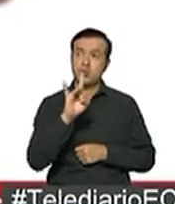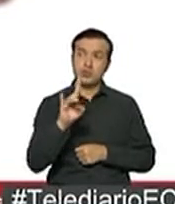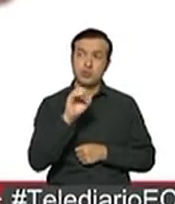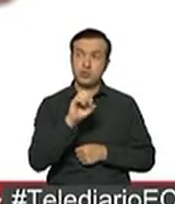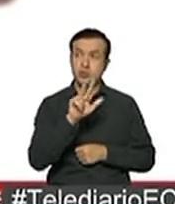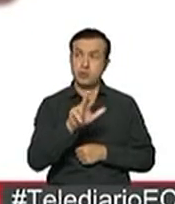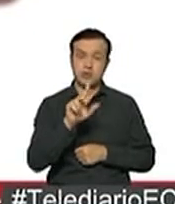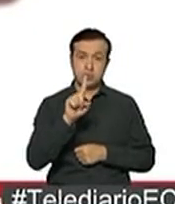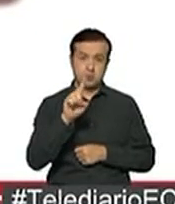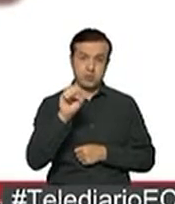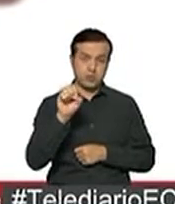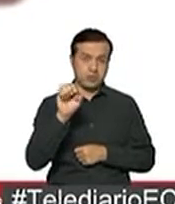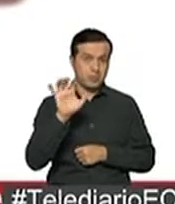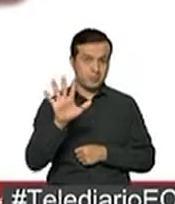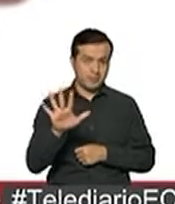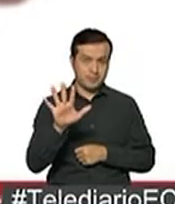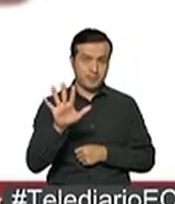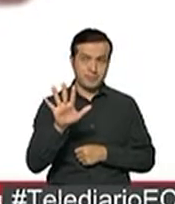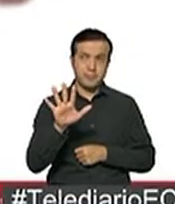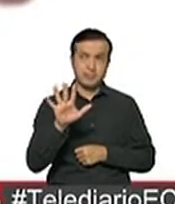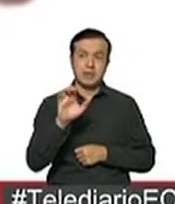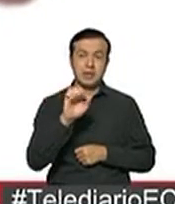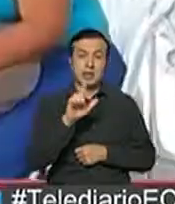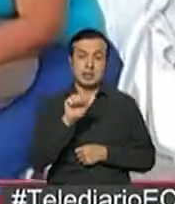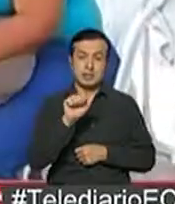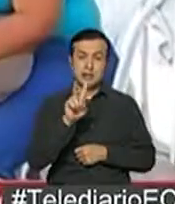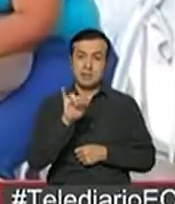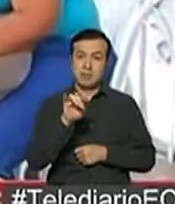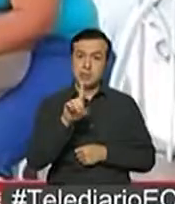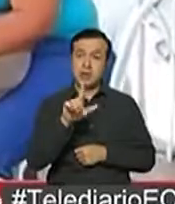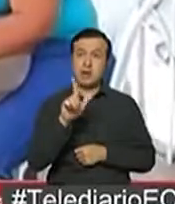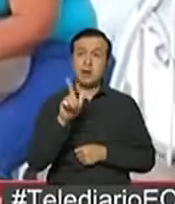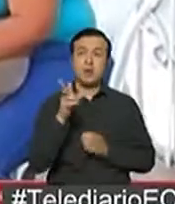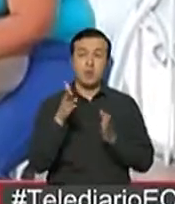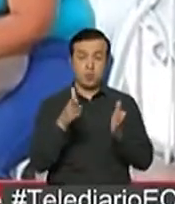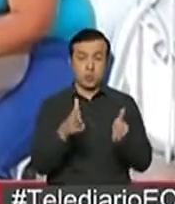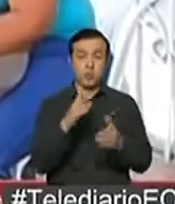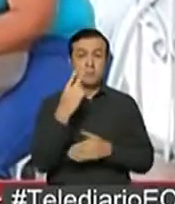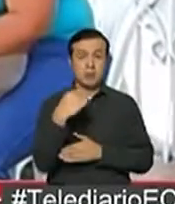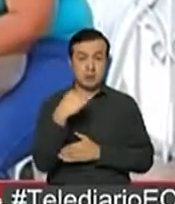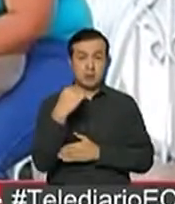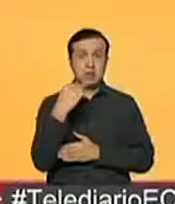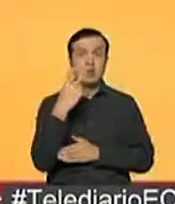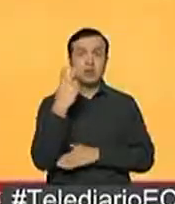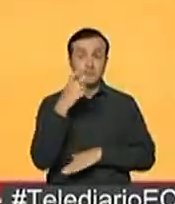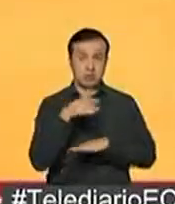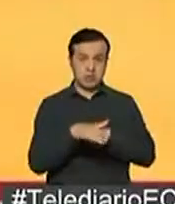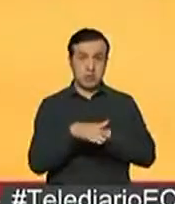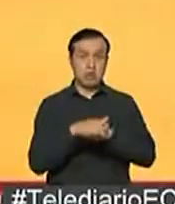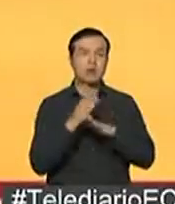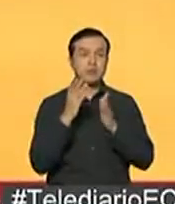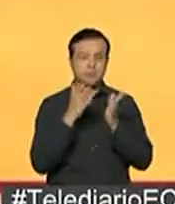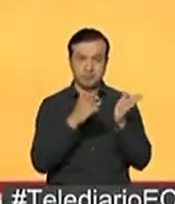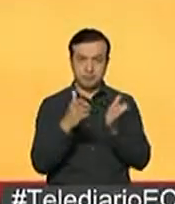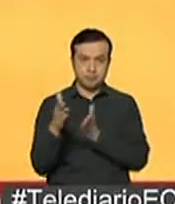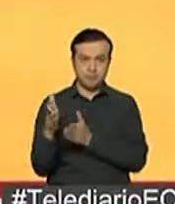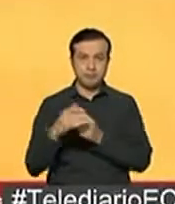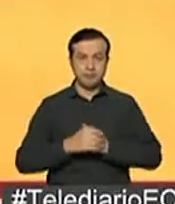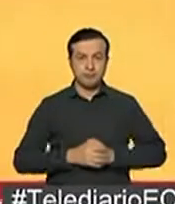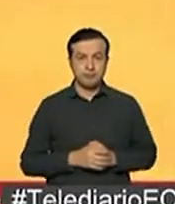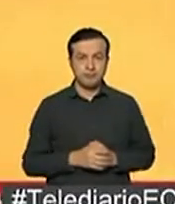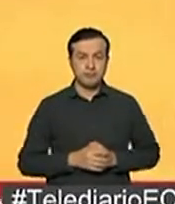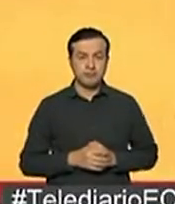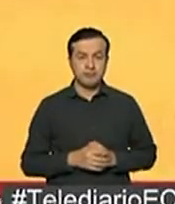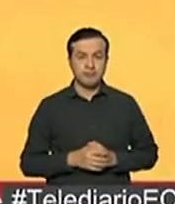03 10 5 els abidal el sepelio será este miércoles después del mediodía guadalupe ayoví medios